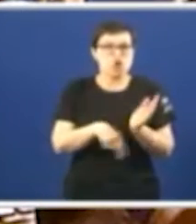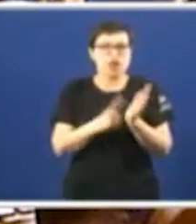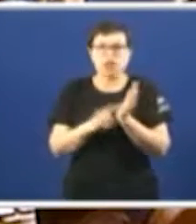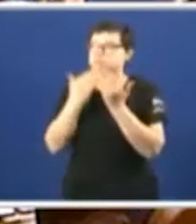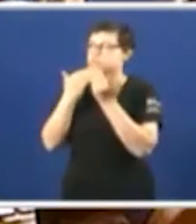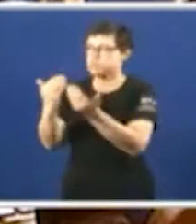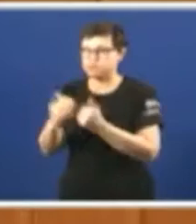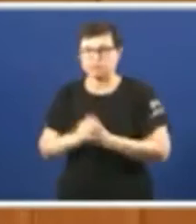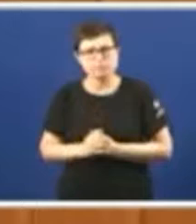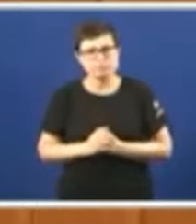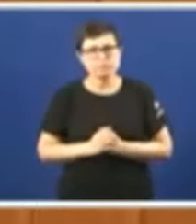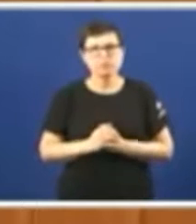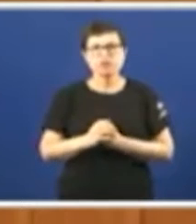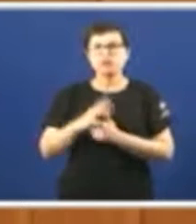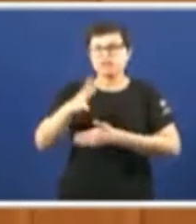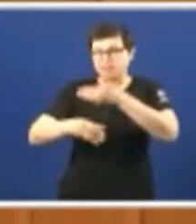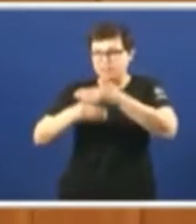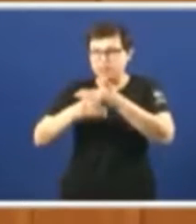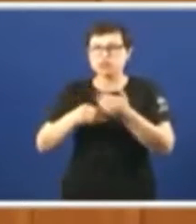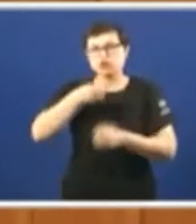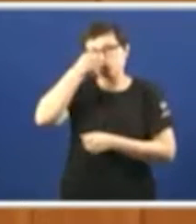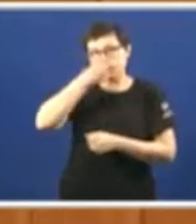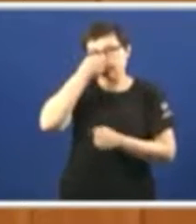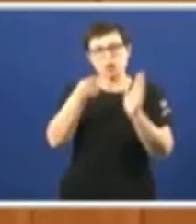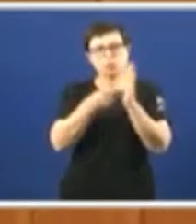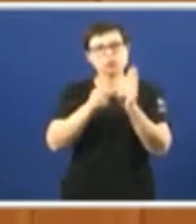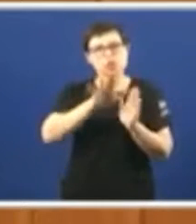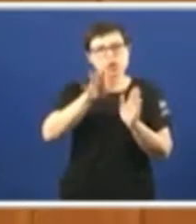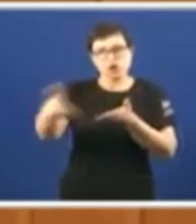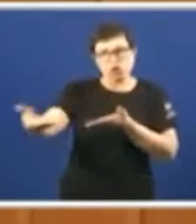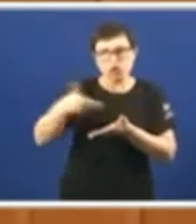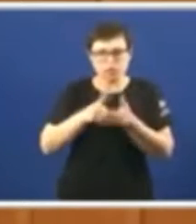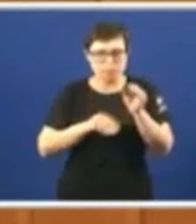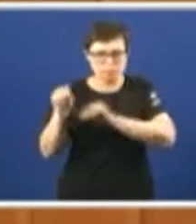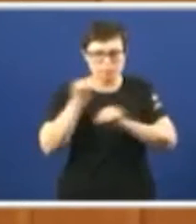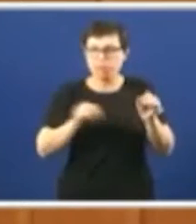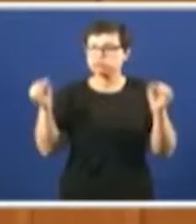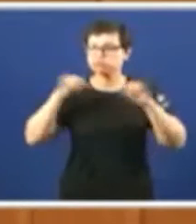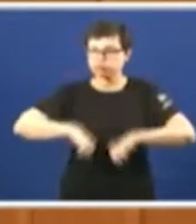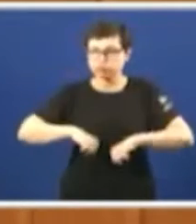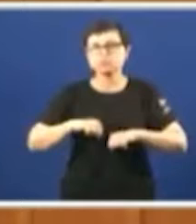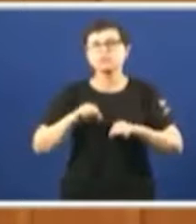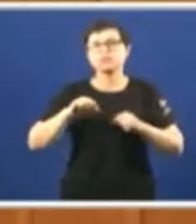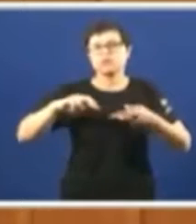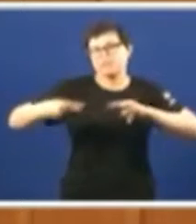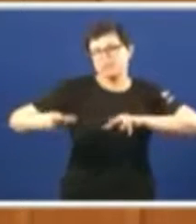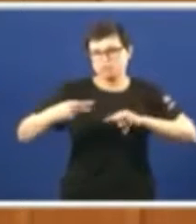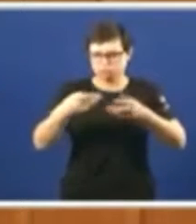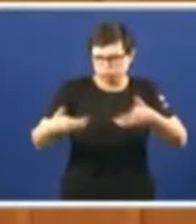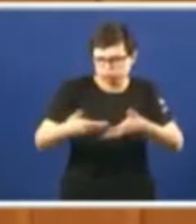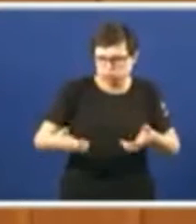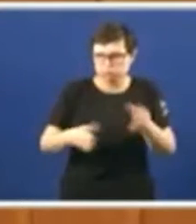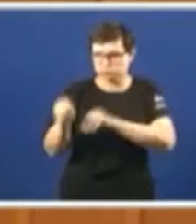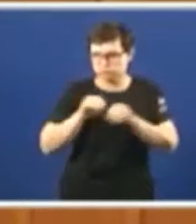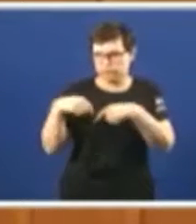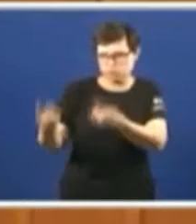Grupo Socialista, asumimos a modificación do punto 5º e respecto ao primeiro trataremos de buscar unha transacción